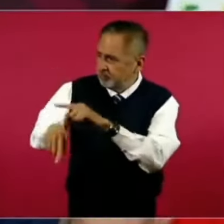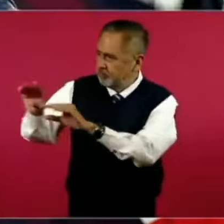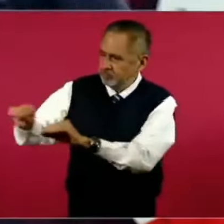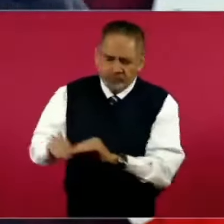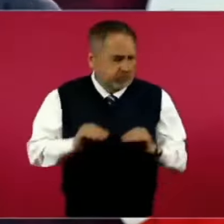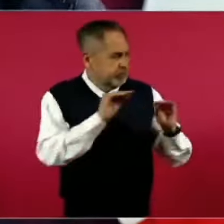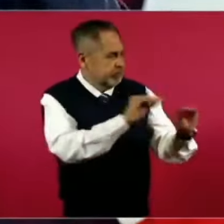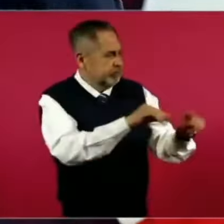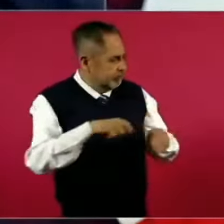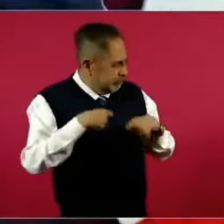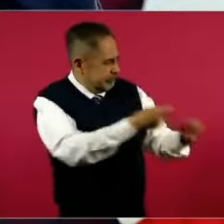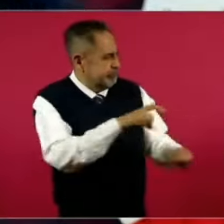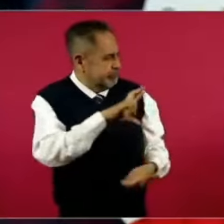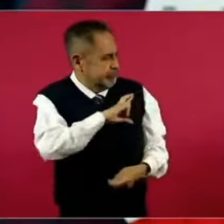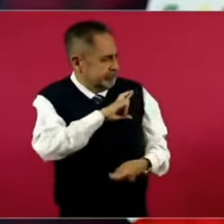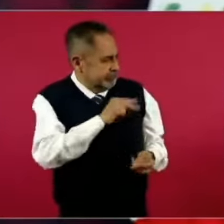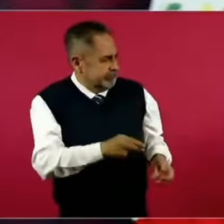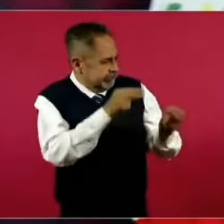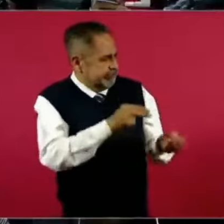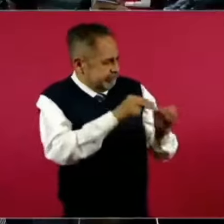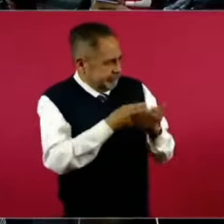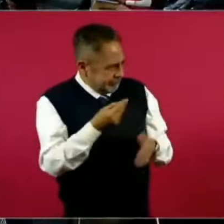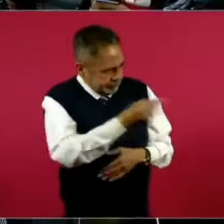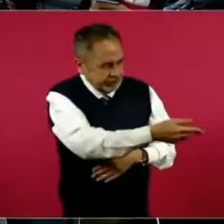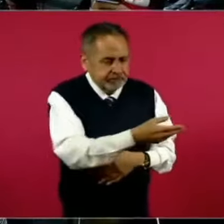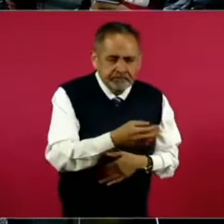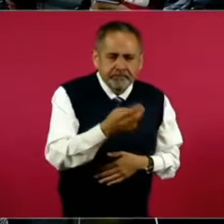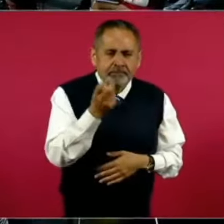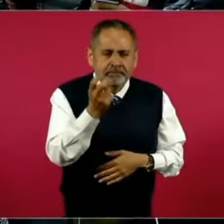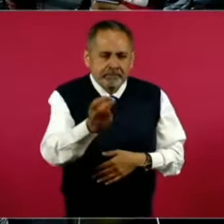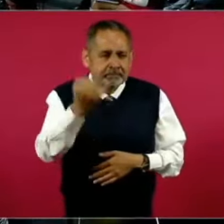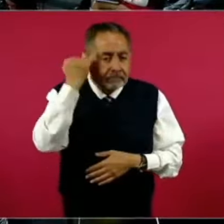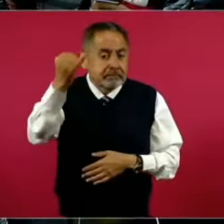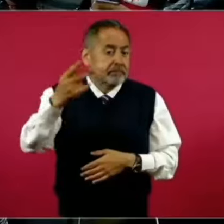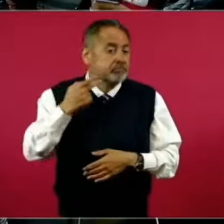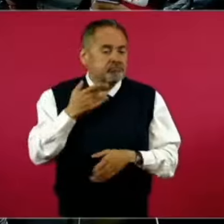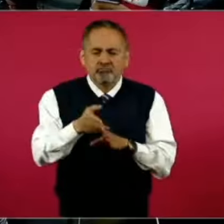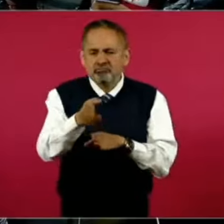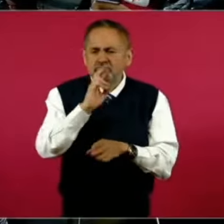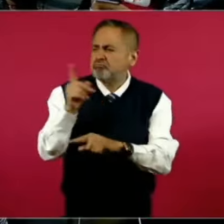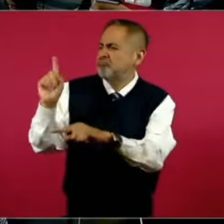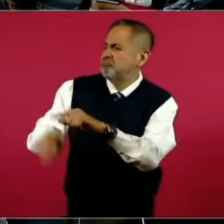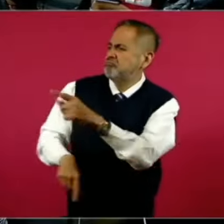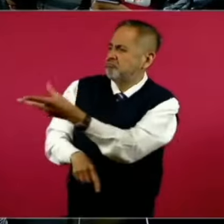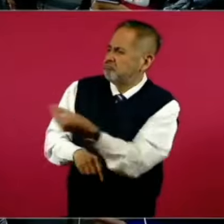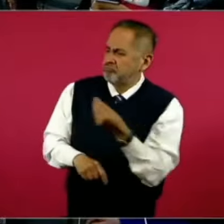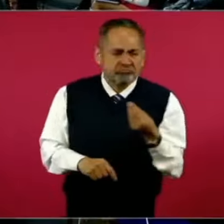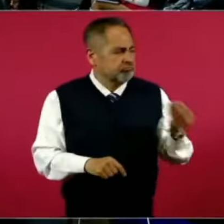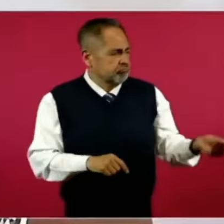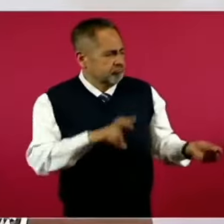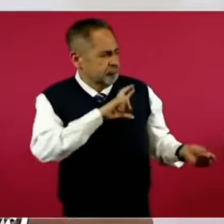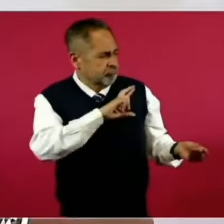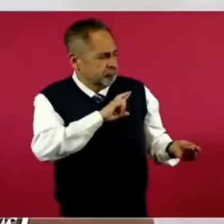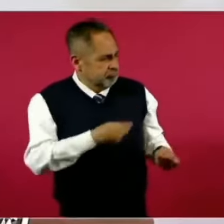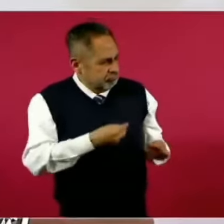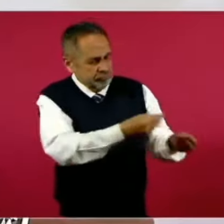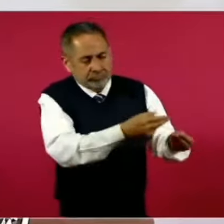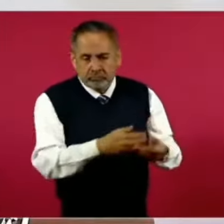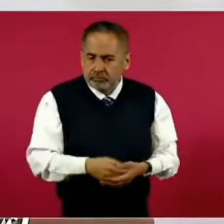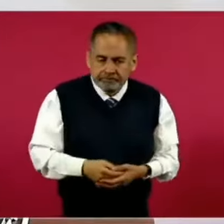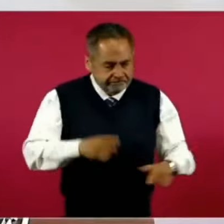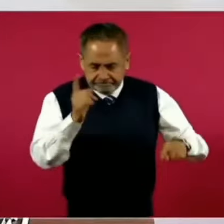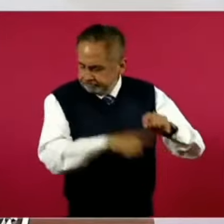eso fue lo que se aplicó como política. Entonces, les molesta